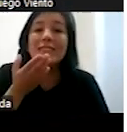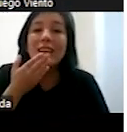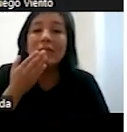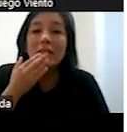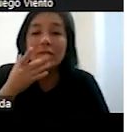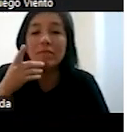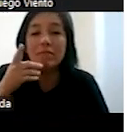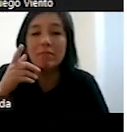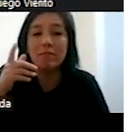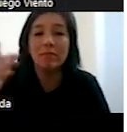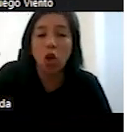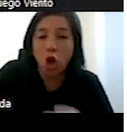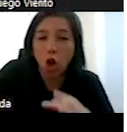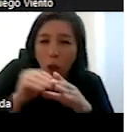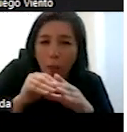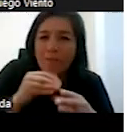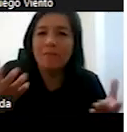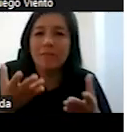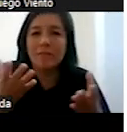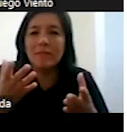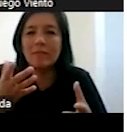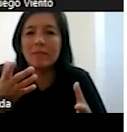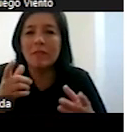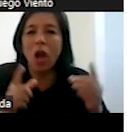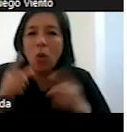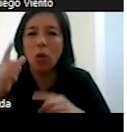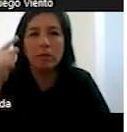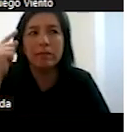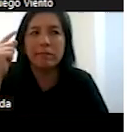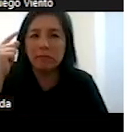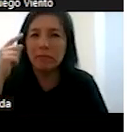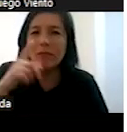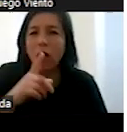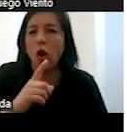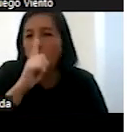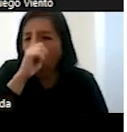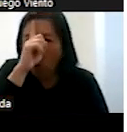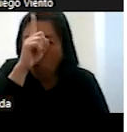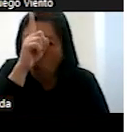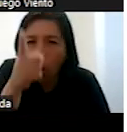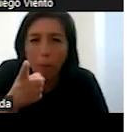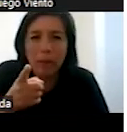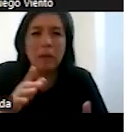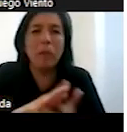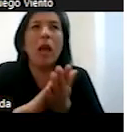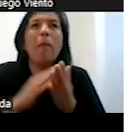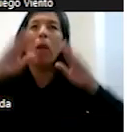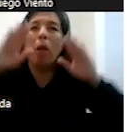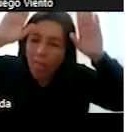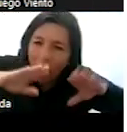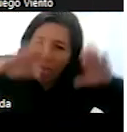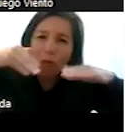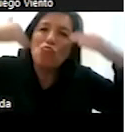occidental, digamos, pero que fue manipulado con criterio indígena. Un ritual de quema y de quiebre de ofrendas que se mantiene